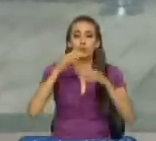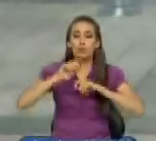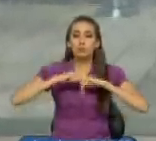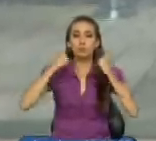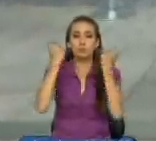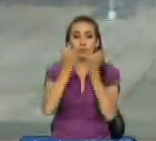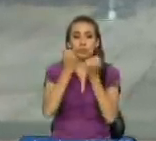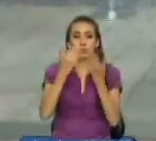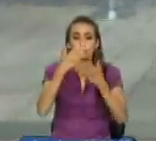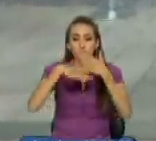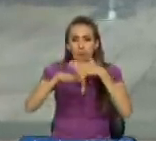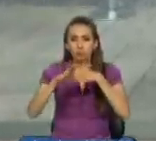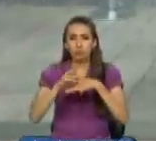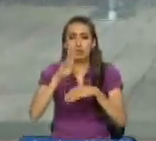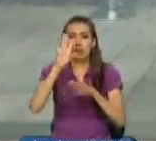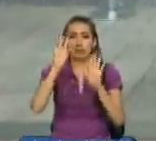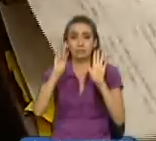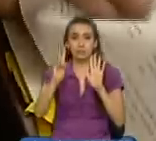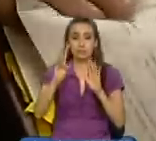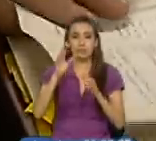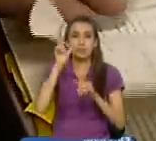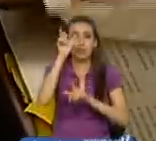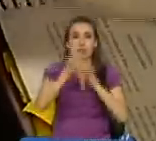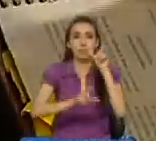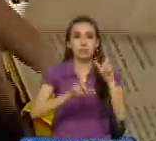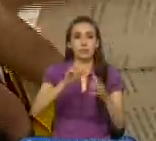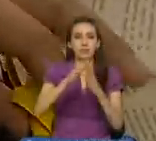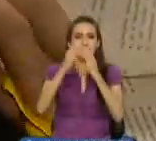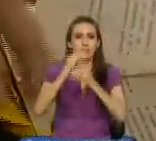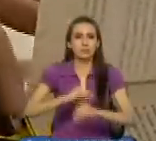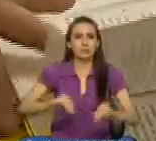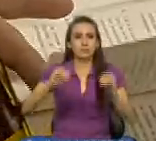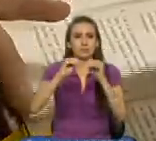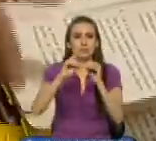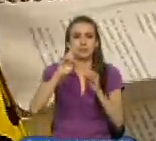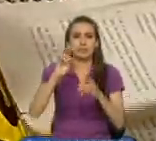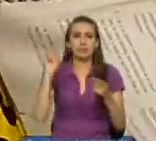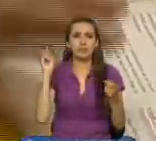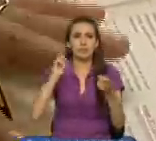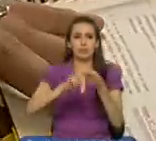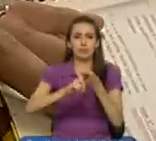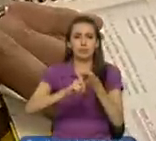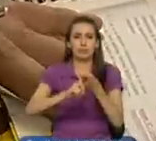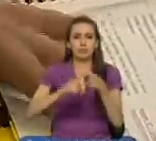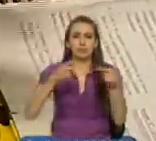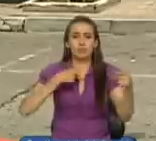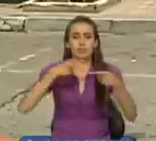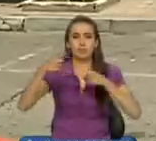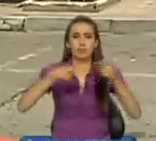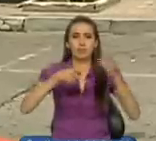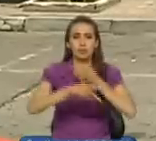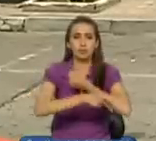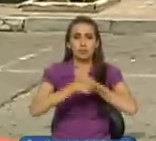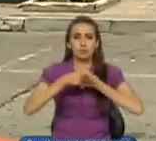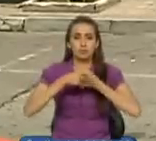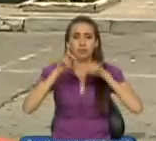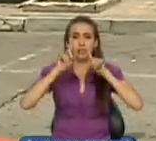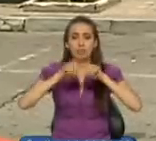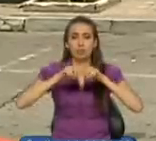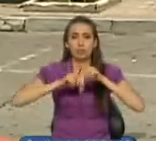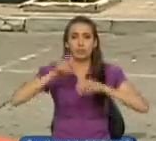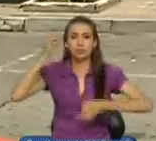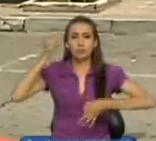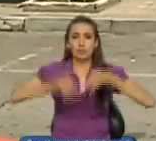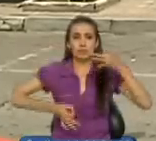ilícita donde se indaga a siete personas entre ellas Ramiro c ex gerente de transporte de petroecuador quien según fiscalía se